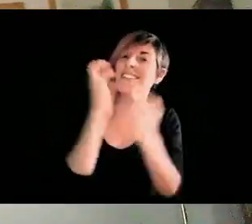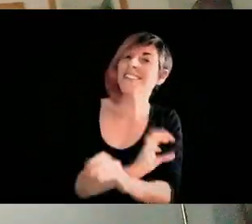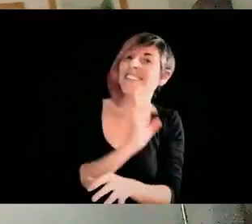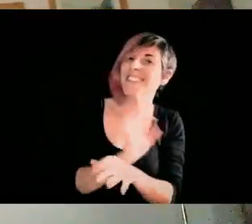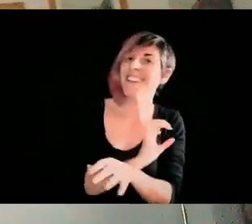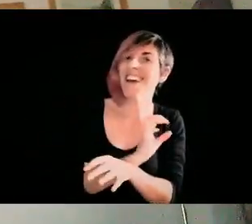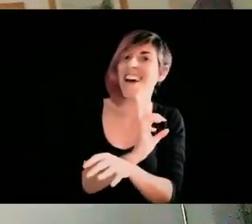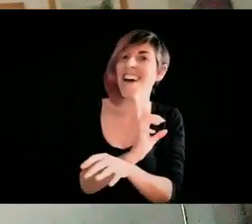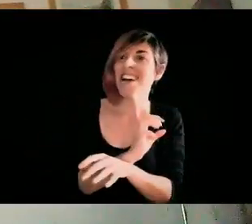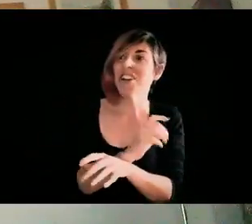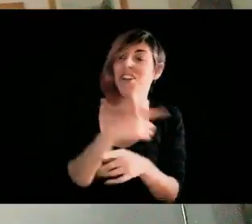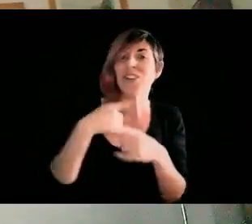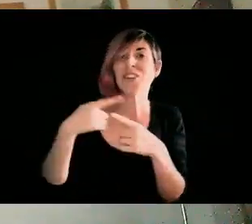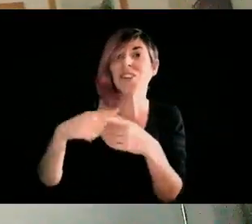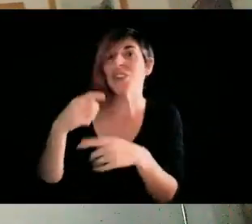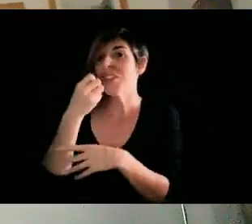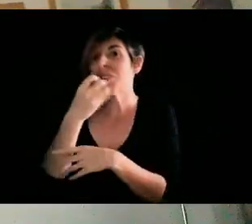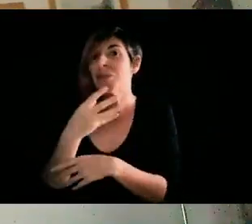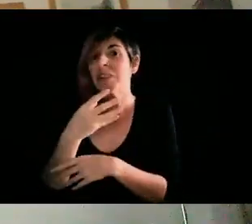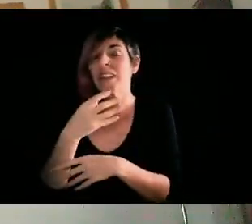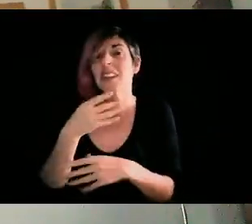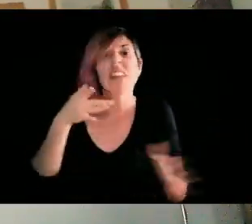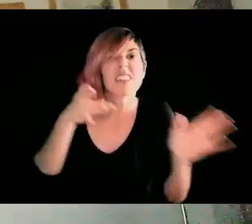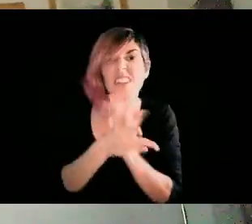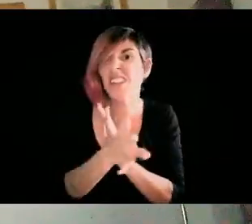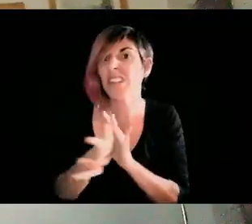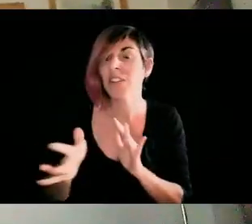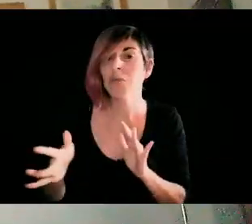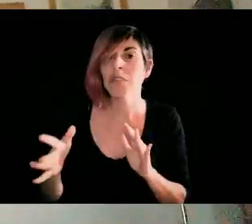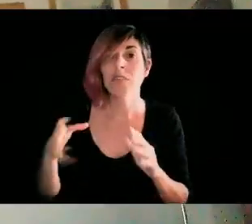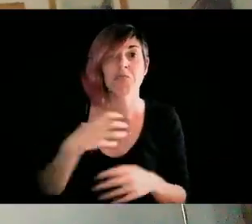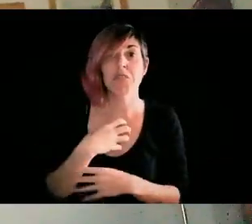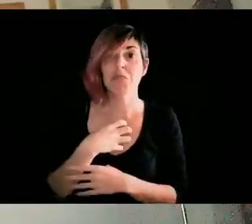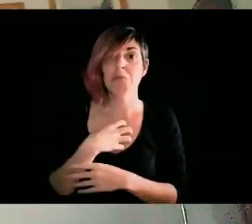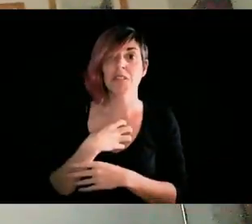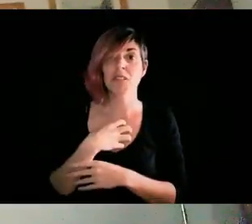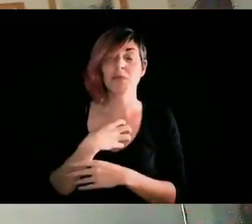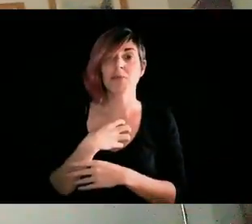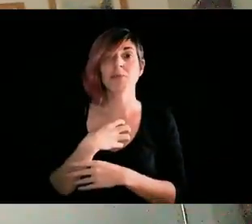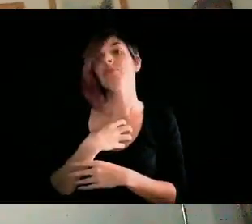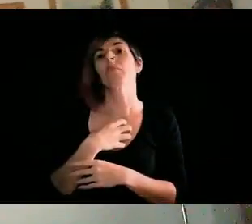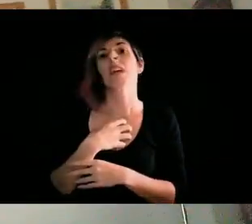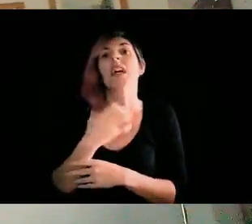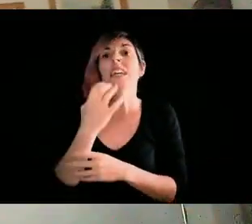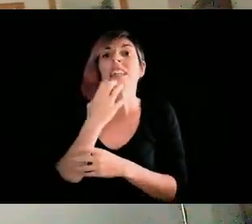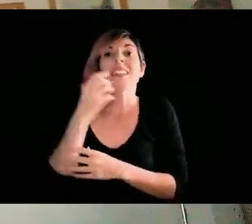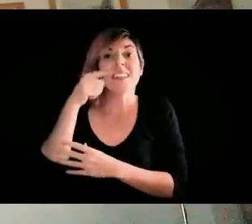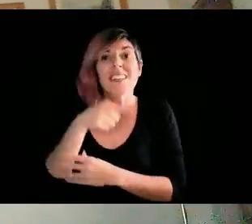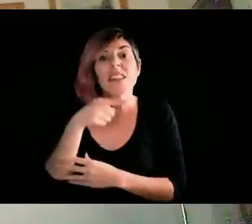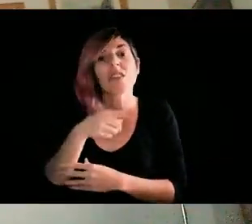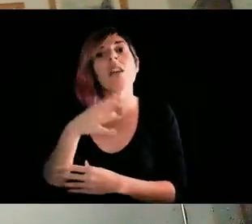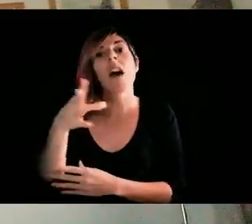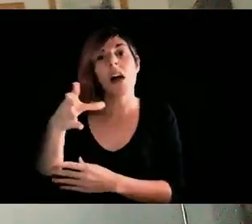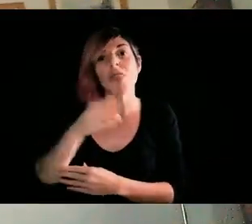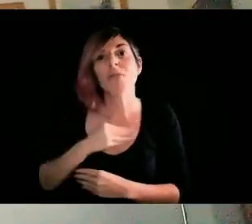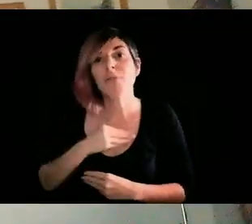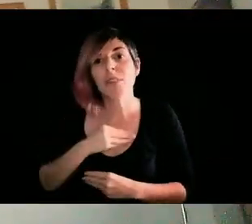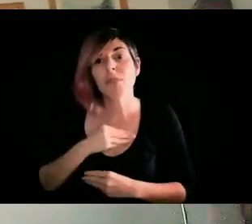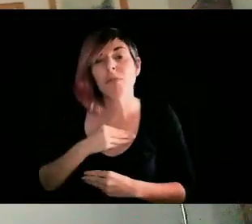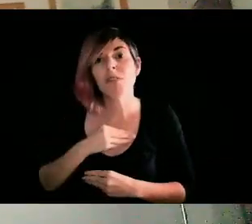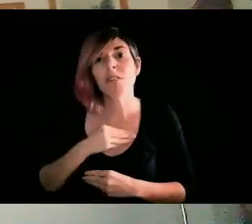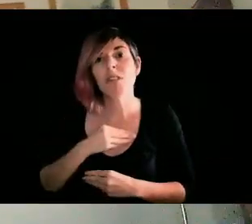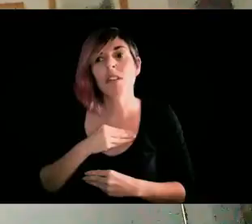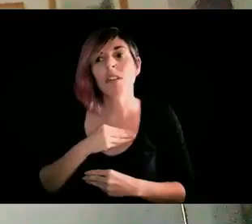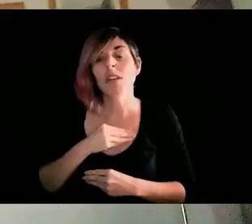risa eternamente, no podemos sostener que las cosas vayan bien eternamente. Y en la aceptación de eso,